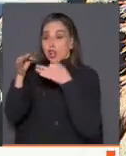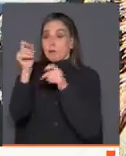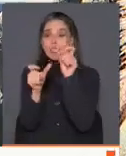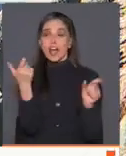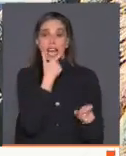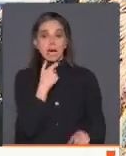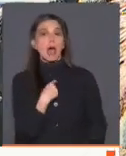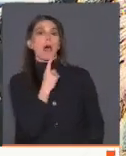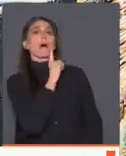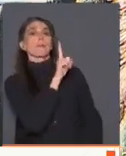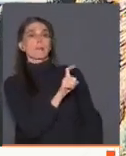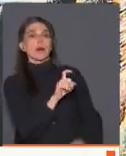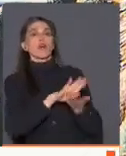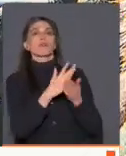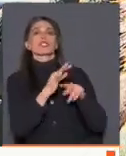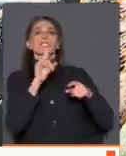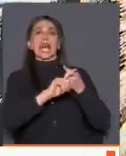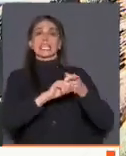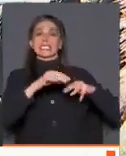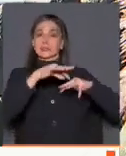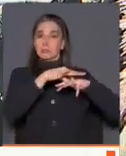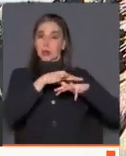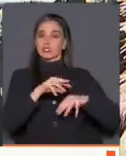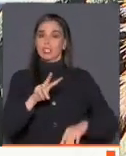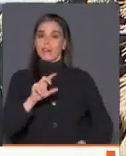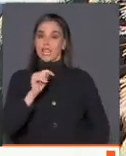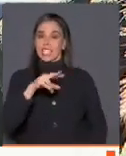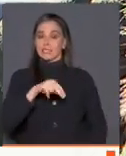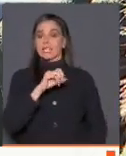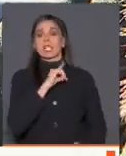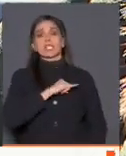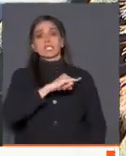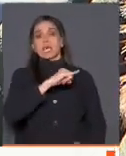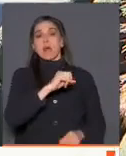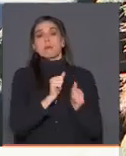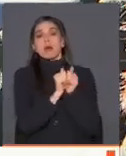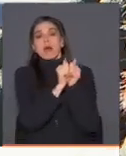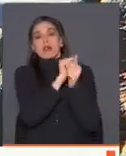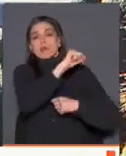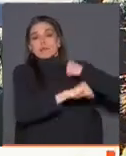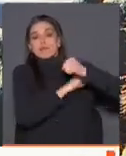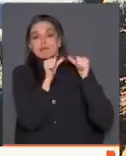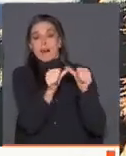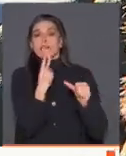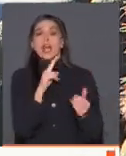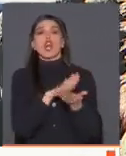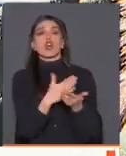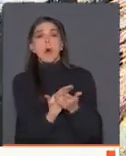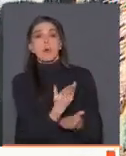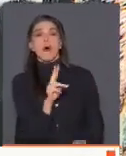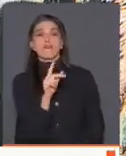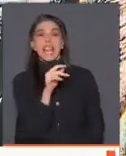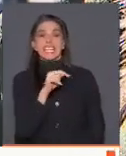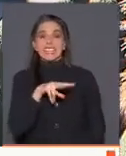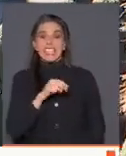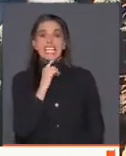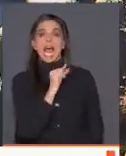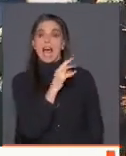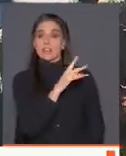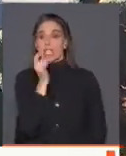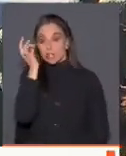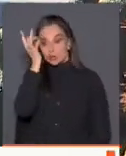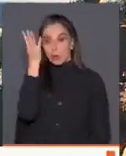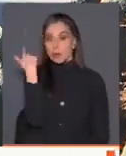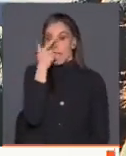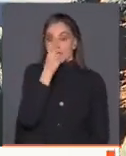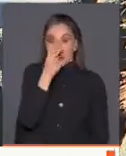uno le preguntaba por la señora, la Valentina, que siempre ha sido su gran compañera de vida, ¿cómo está la Valentina, Javier? Supe que se había